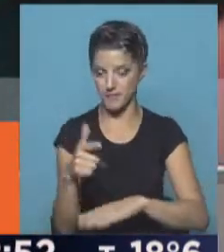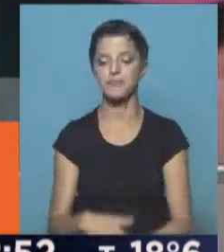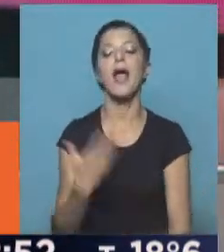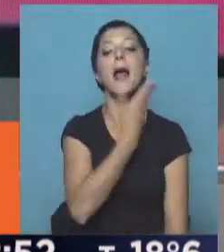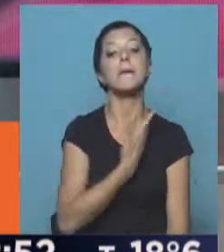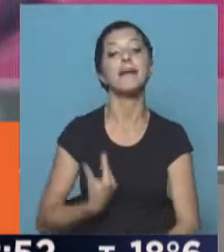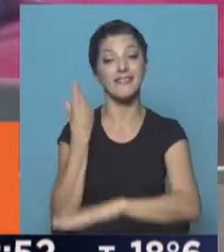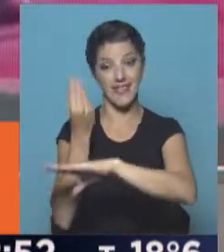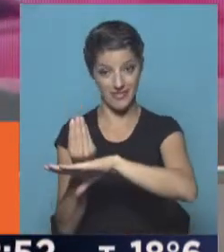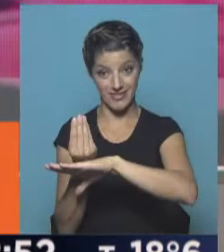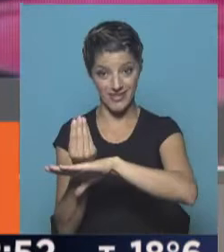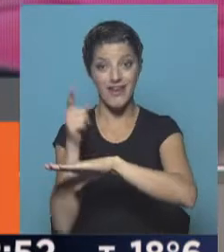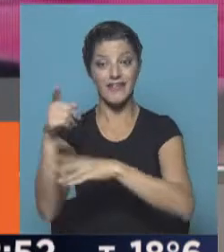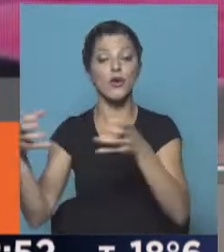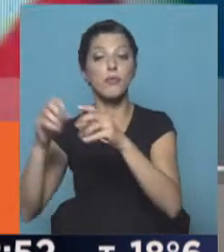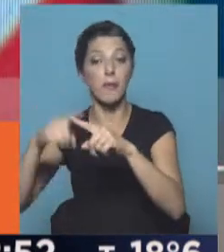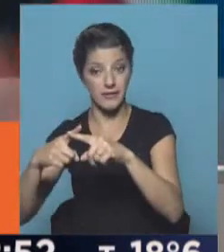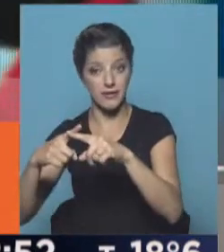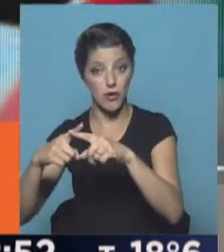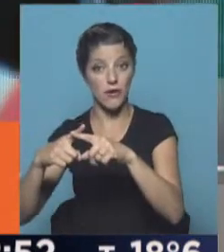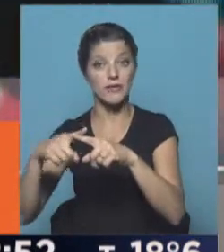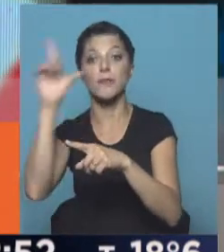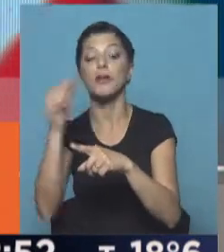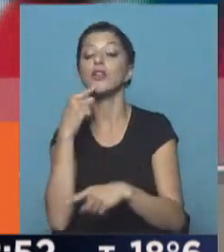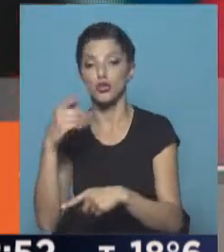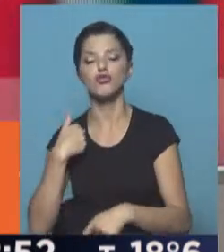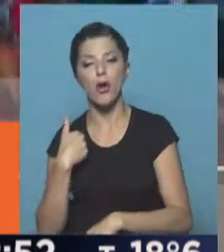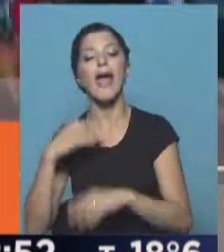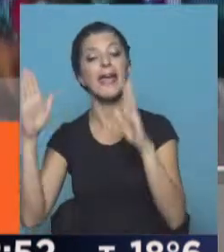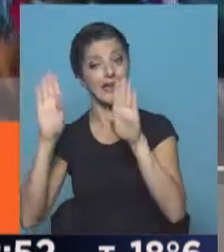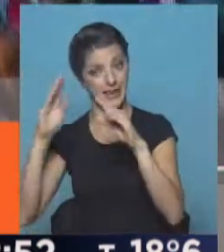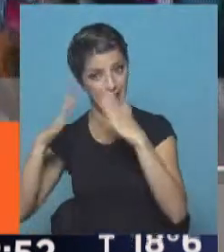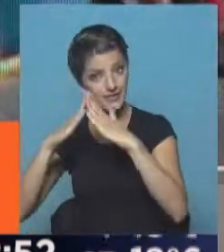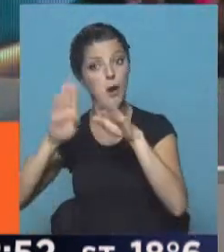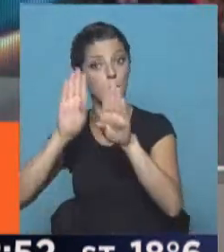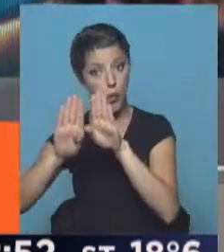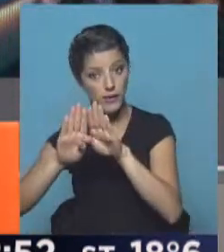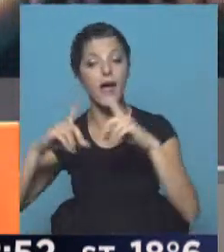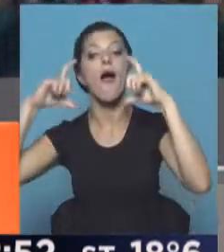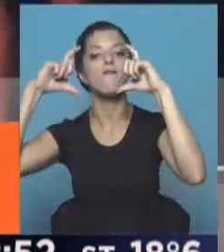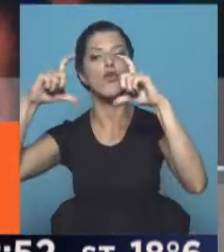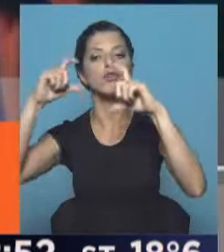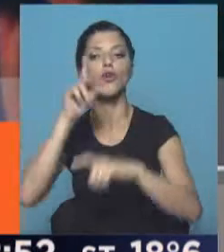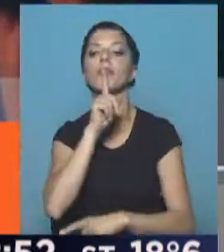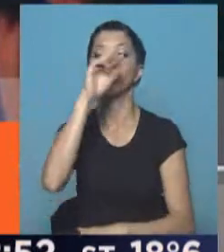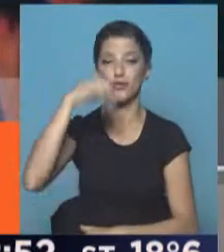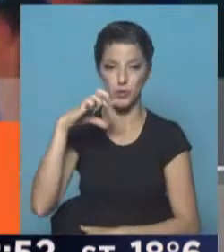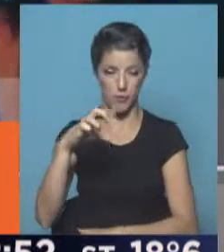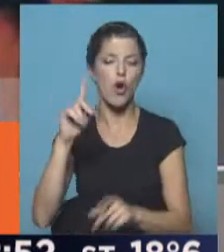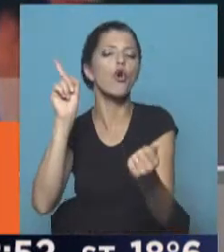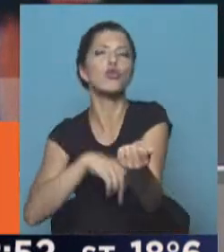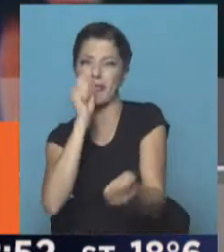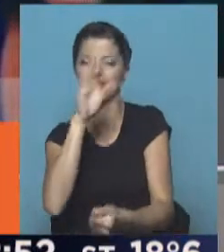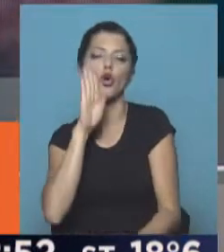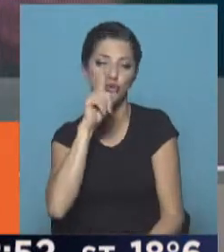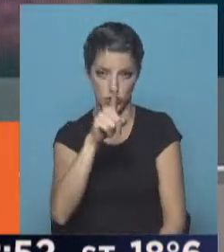de Ohio le dijo a su mujer, voy a poner la foto de Trump en la puerta de casa, porque es normal en los Estados Unidos que se pongan las fotos. Sí.